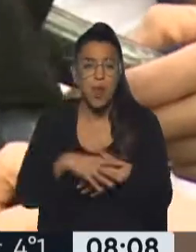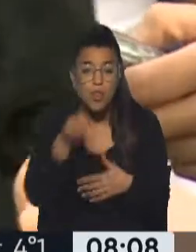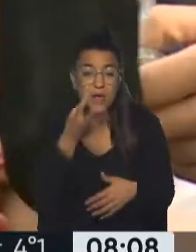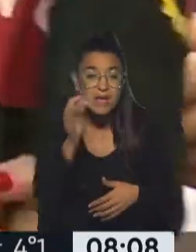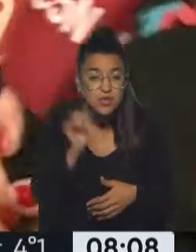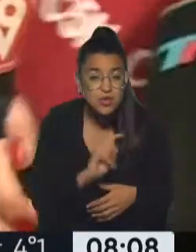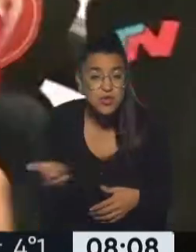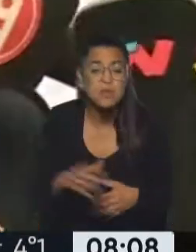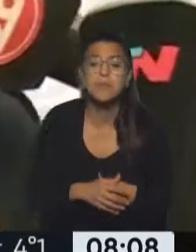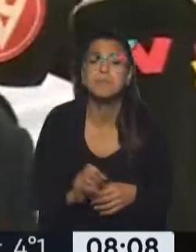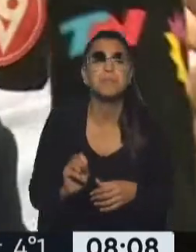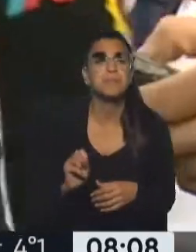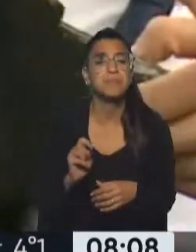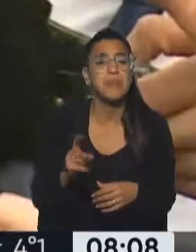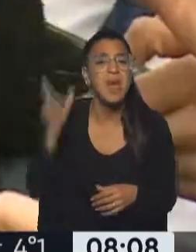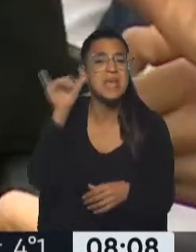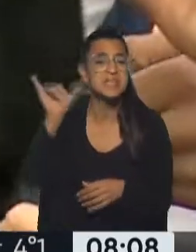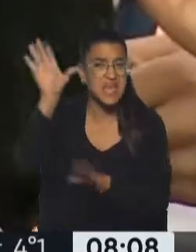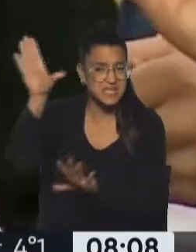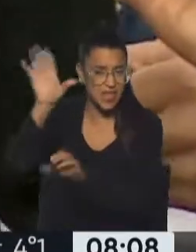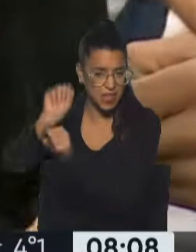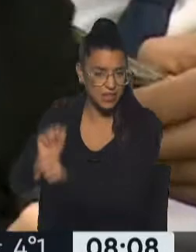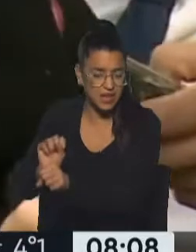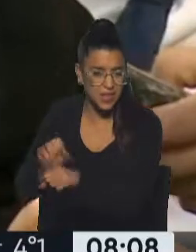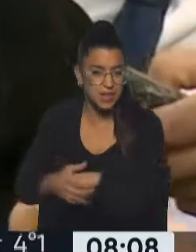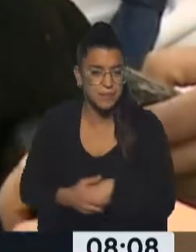finalmente? ¿Dónde está detenida? En Ezeiza. En principio.